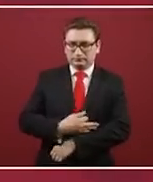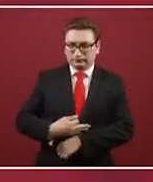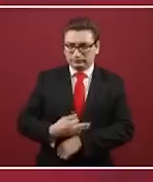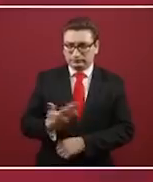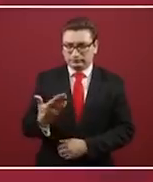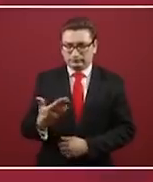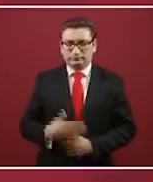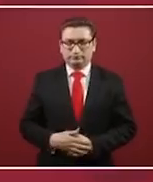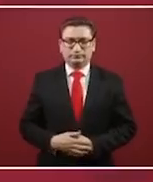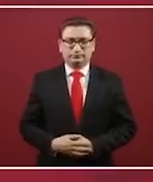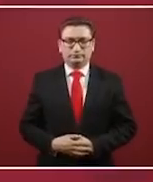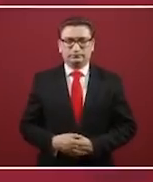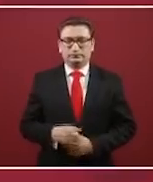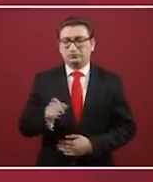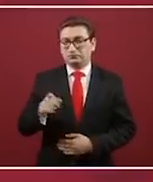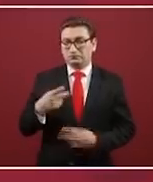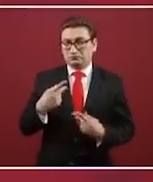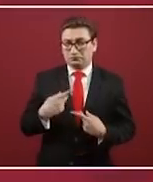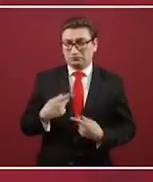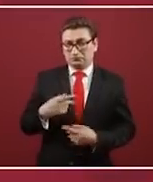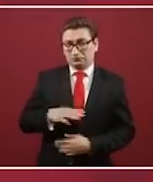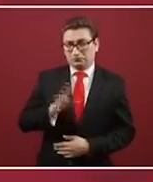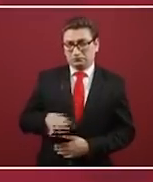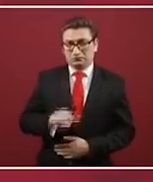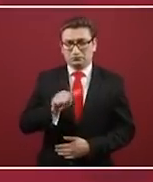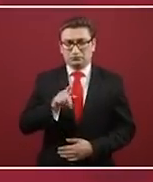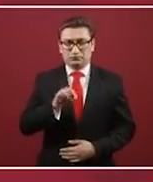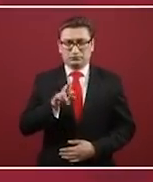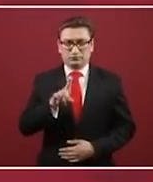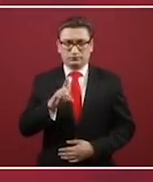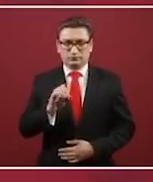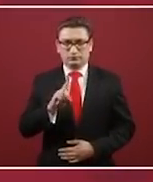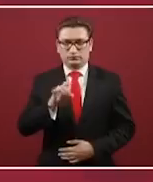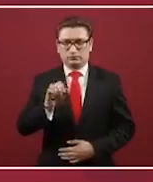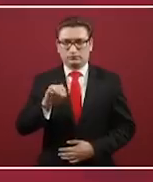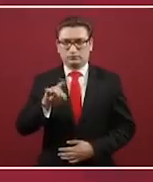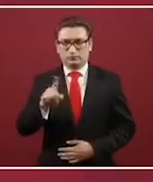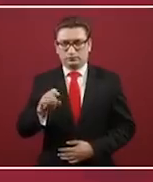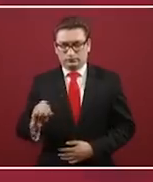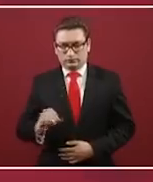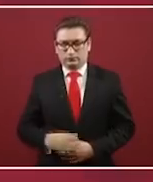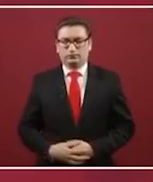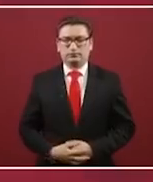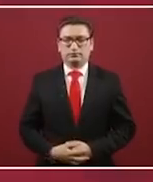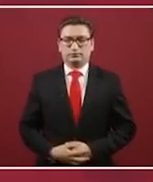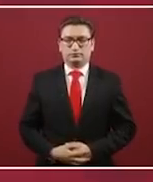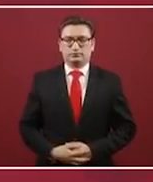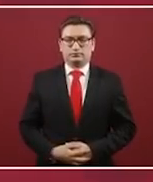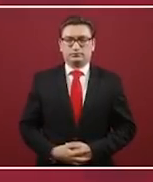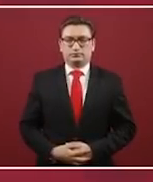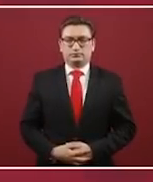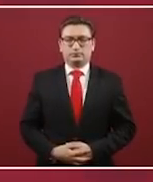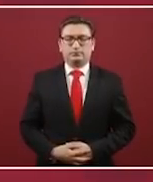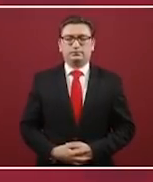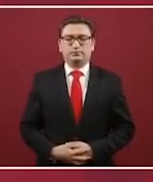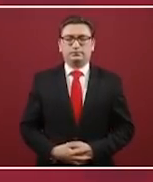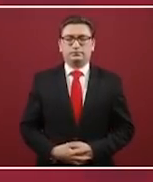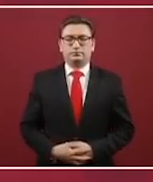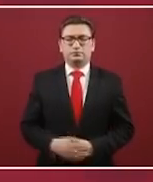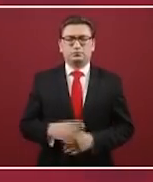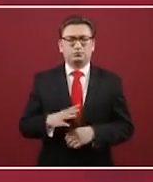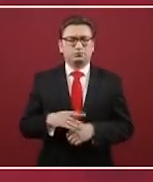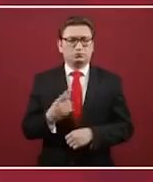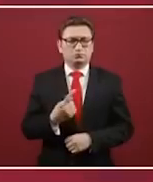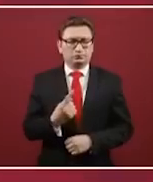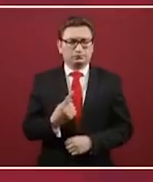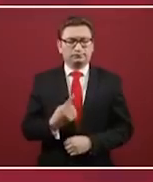del finado alfredo del mazo por qué